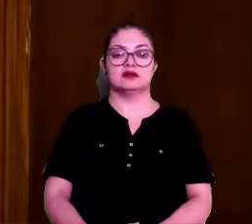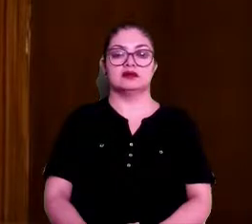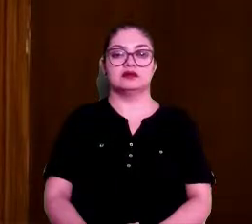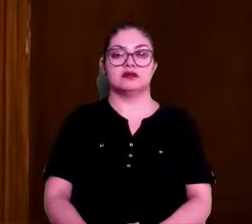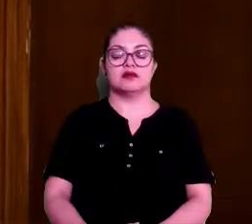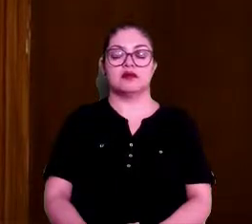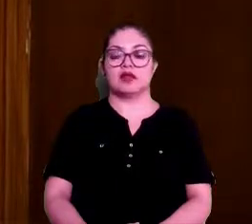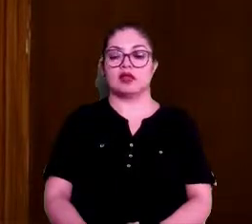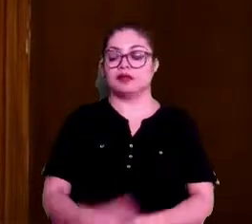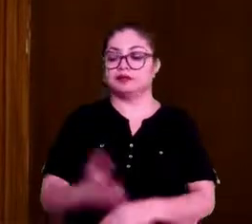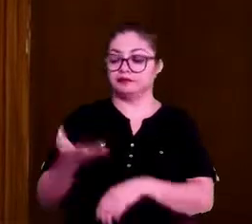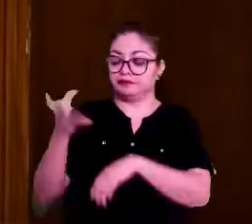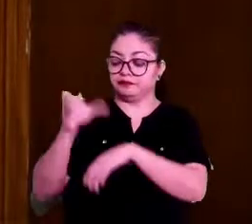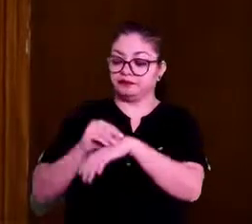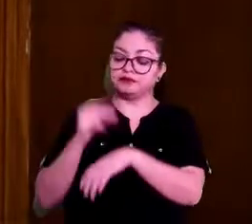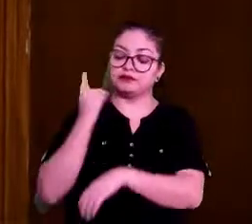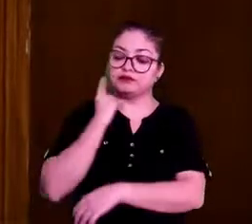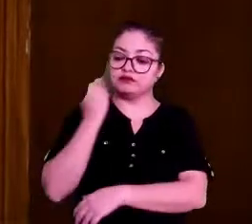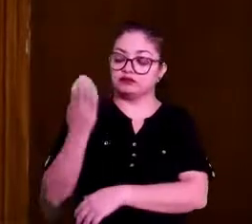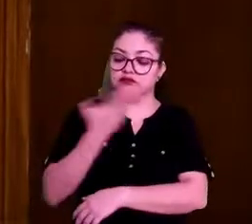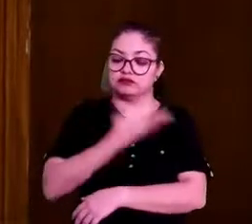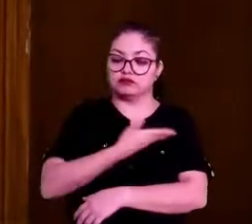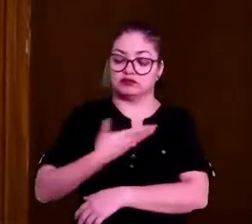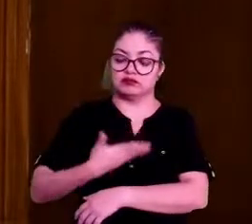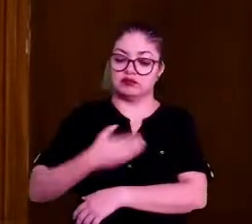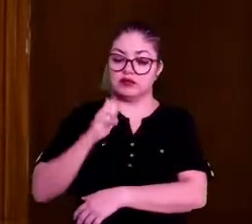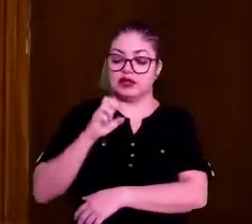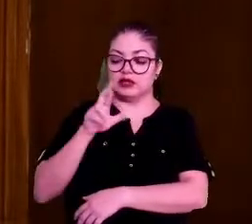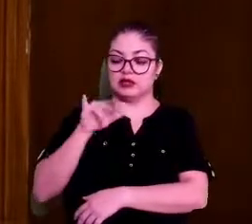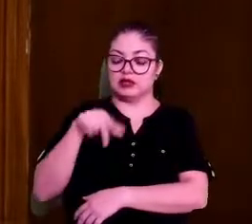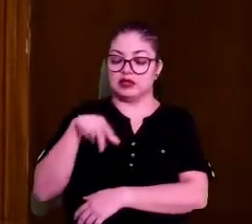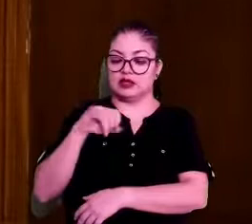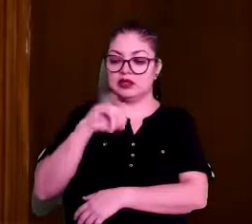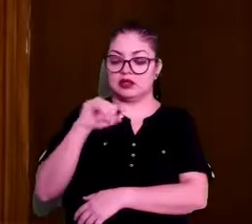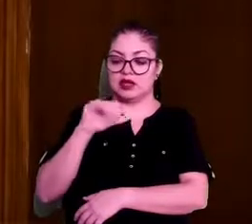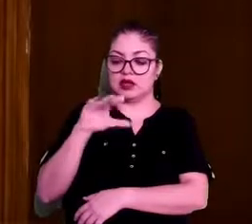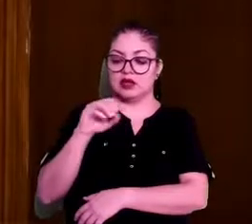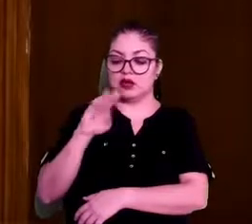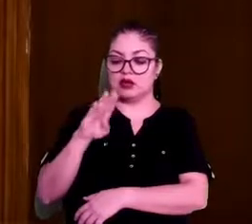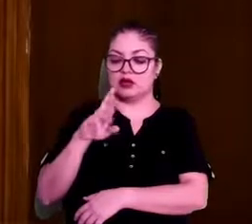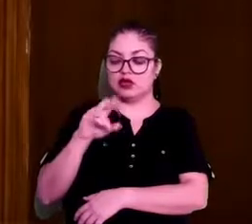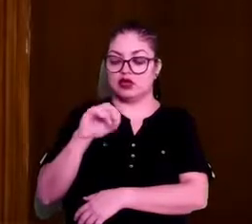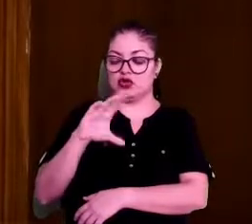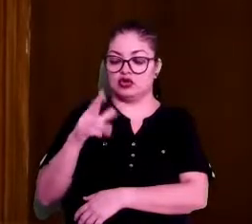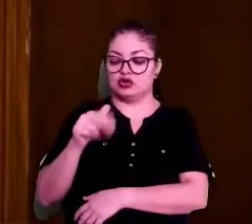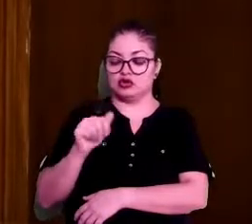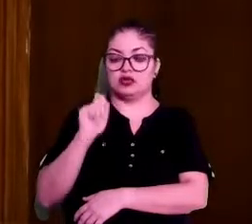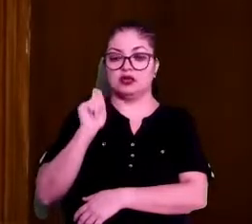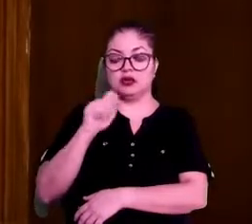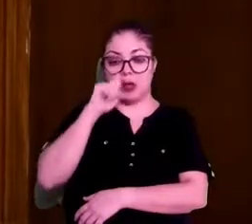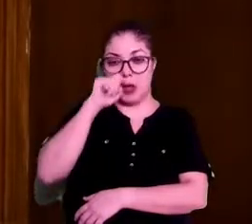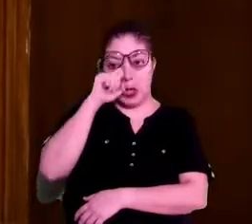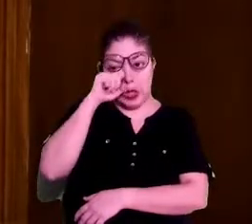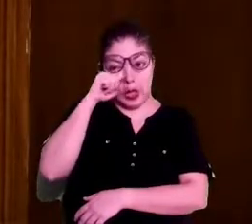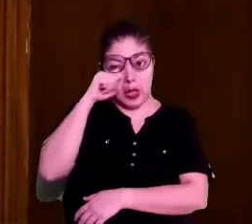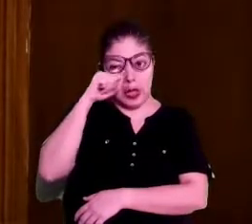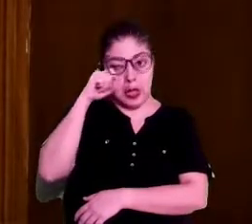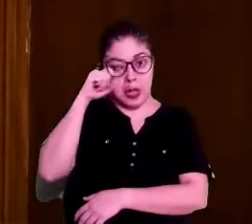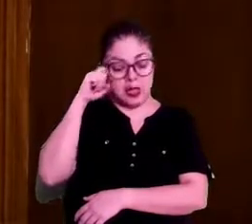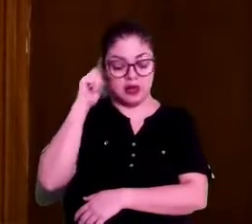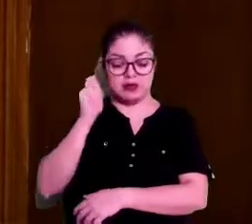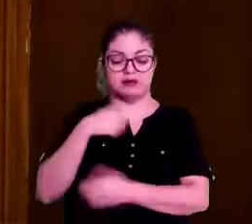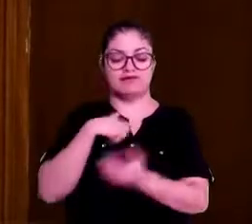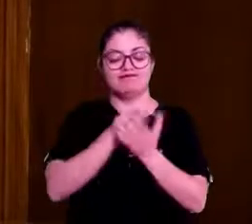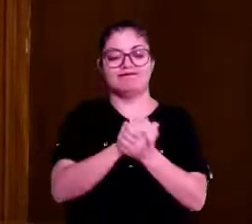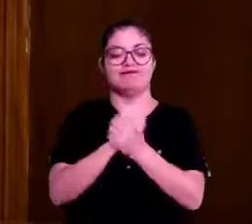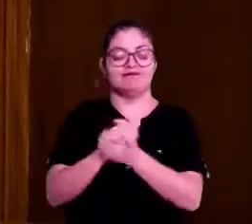Con su permiso, diputado presidente Enrique Jacot Rocha, saludo con gusto a las integrantes